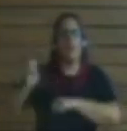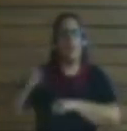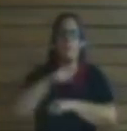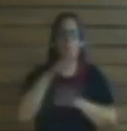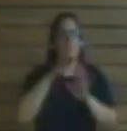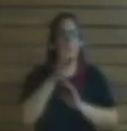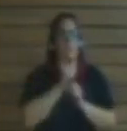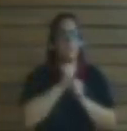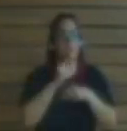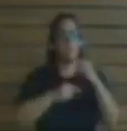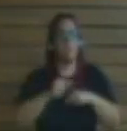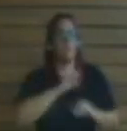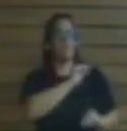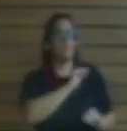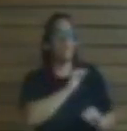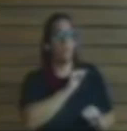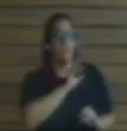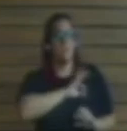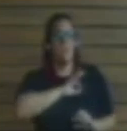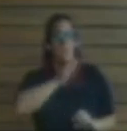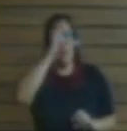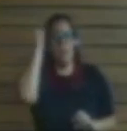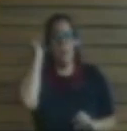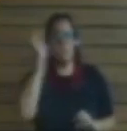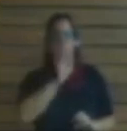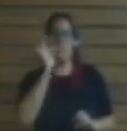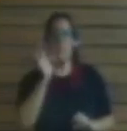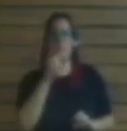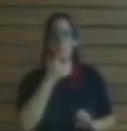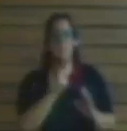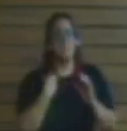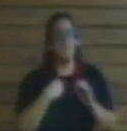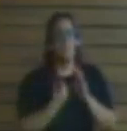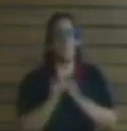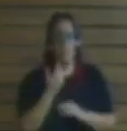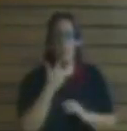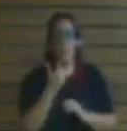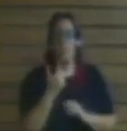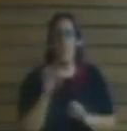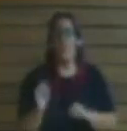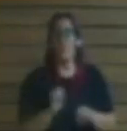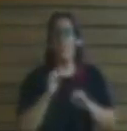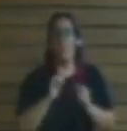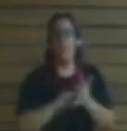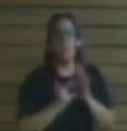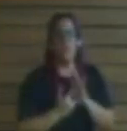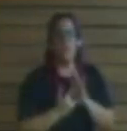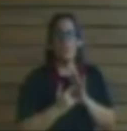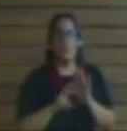su labor cotidiana, señora Barcos. Y más allá de eso, en, como le he dicho esta mañana, seguir defendiendo un proyecto